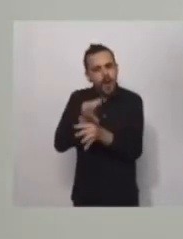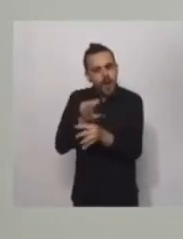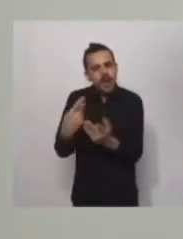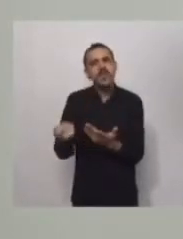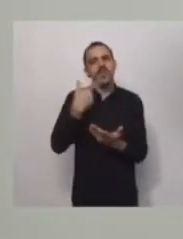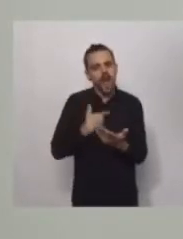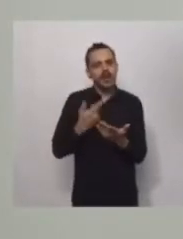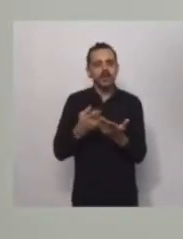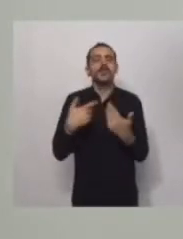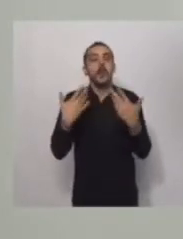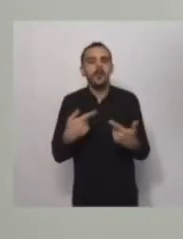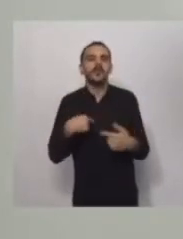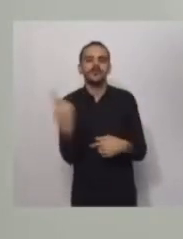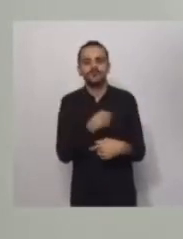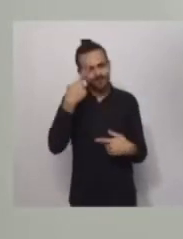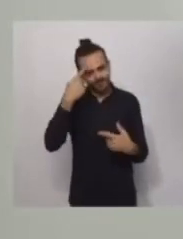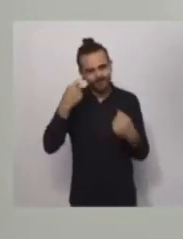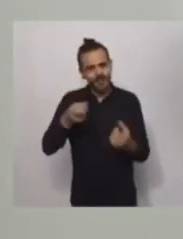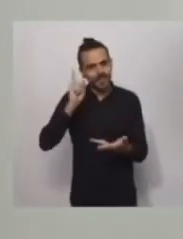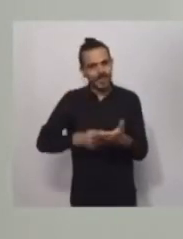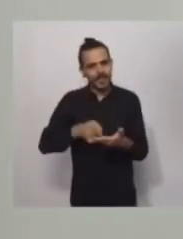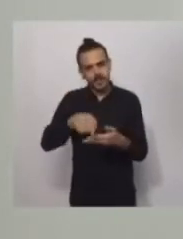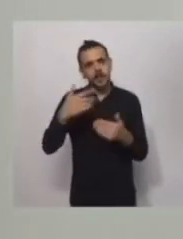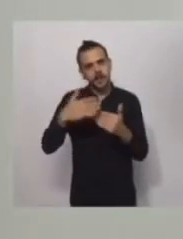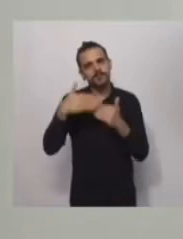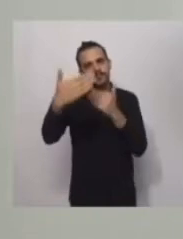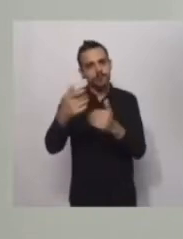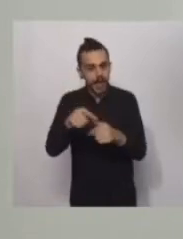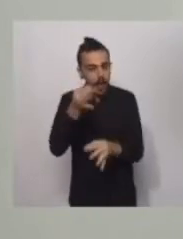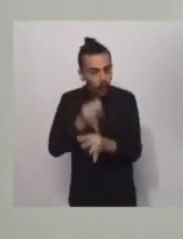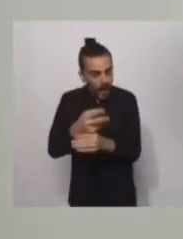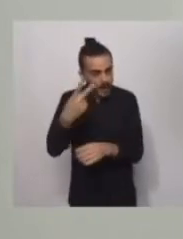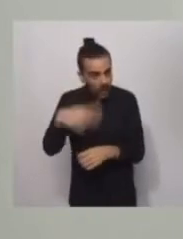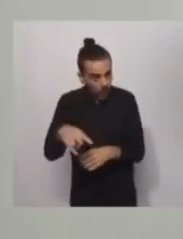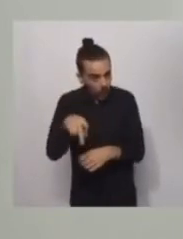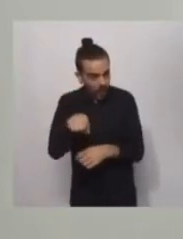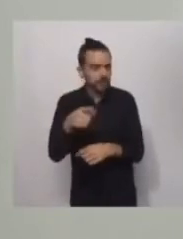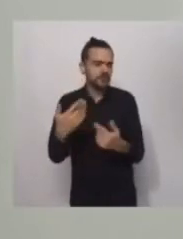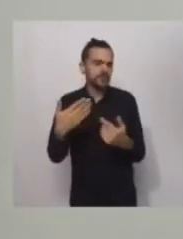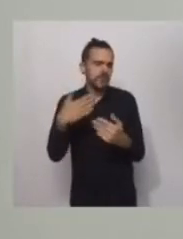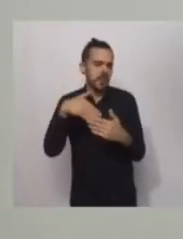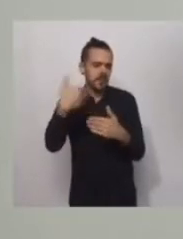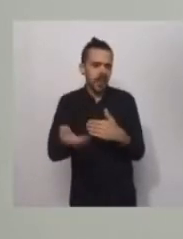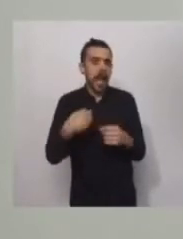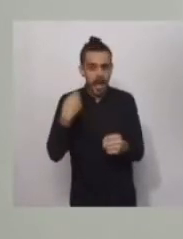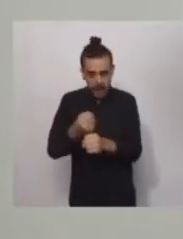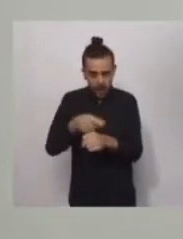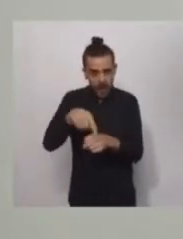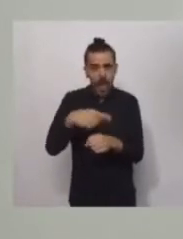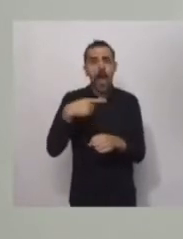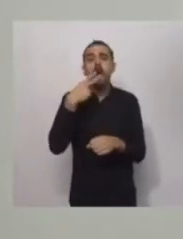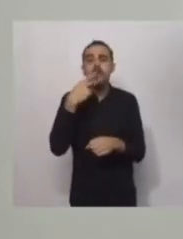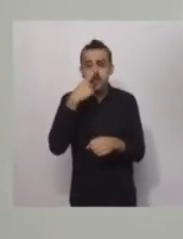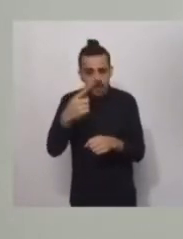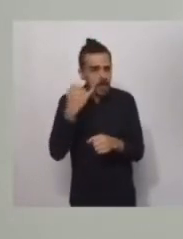cómo están dadas las becas? Sí, bueno, el nivel superior van variando, Ajá. pero el nivel secundario,